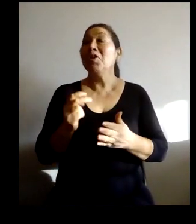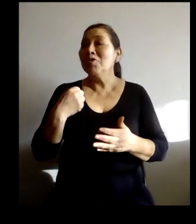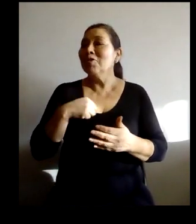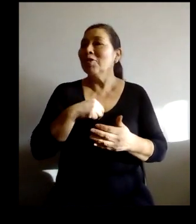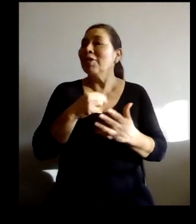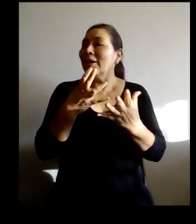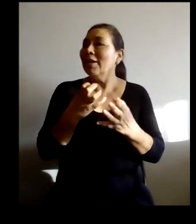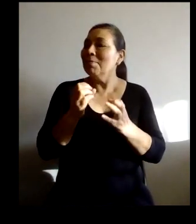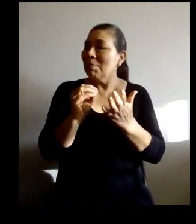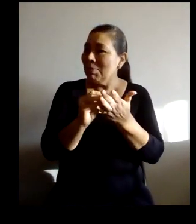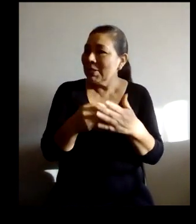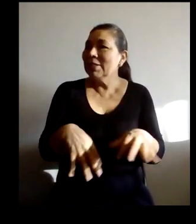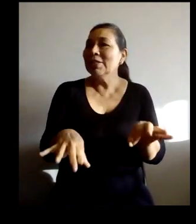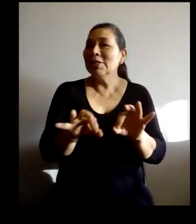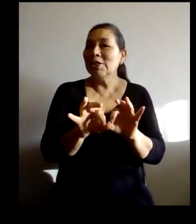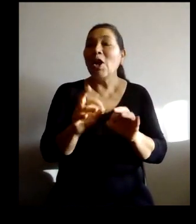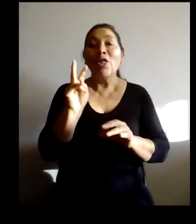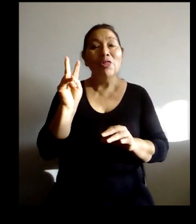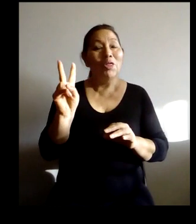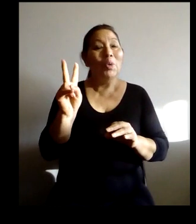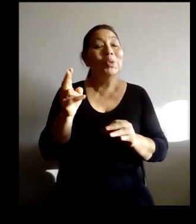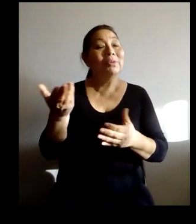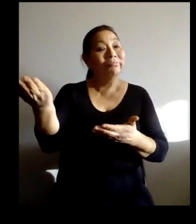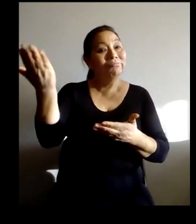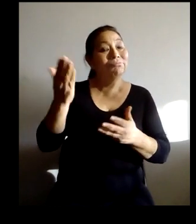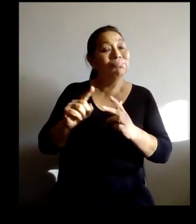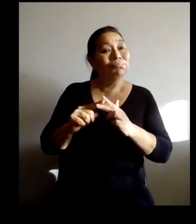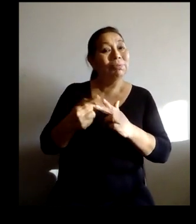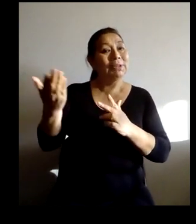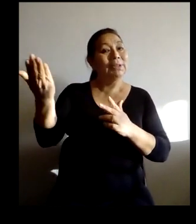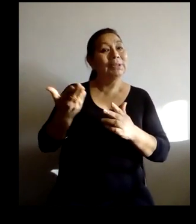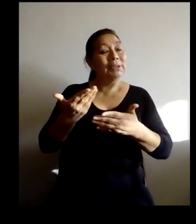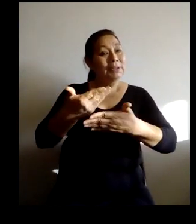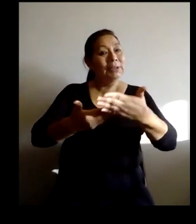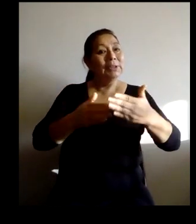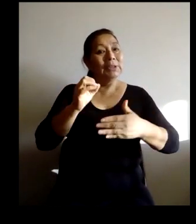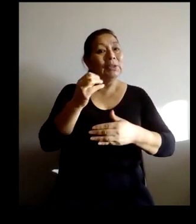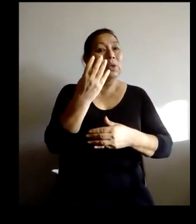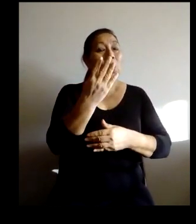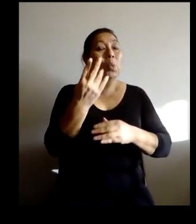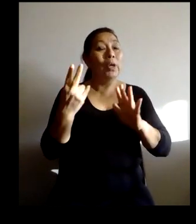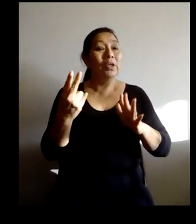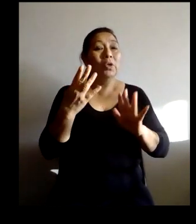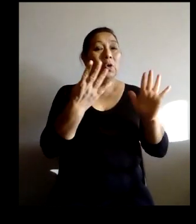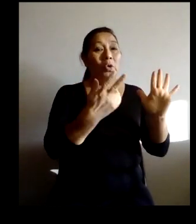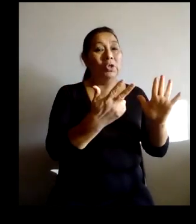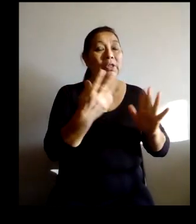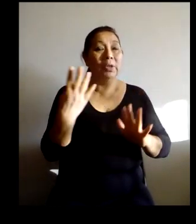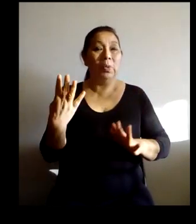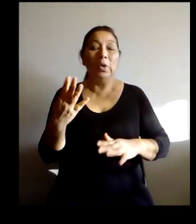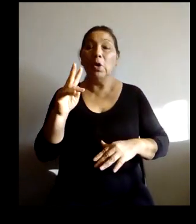ocupacionales, nosotros queremos relevar dos sentencias recientes, el expediente